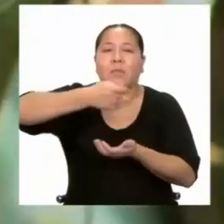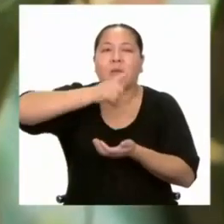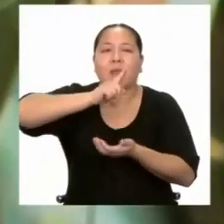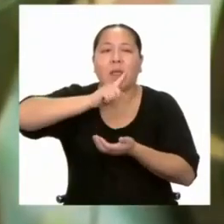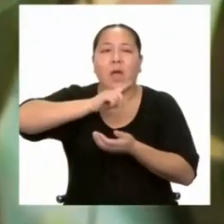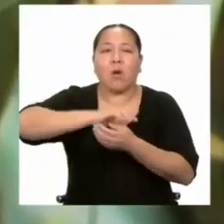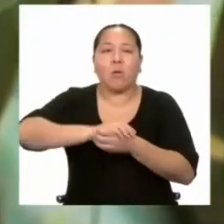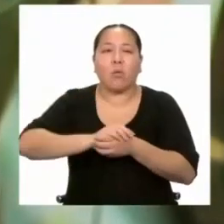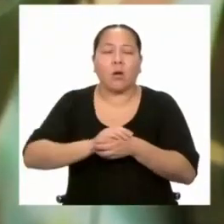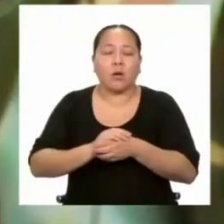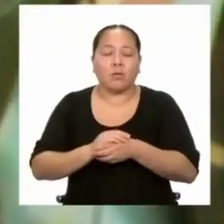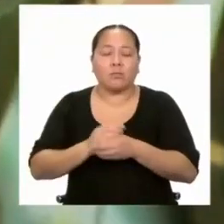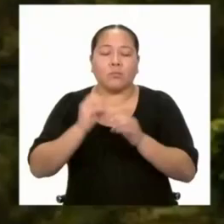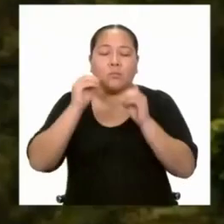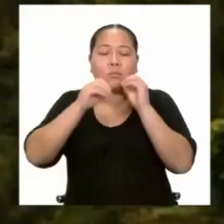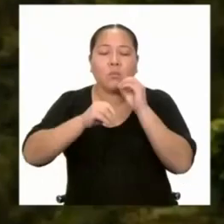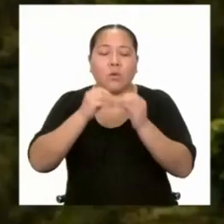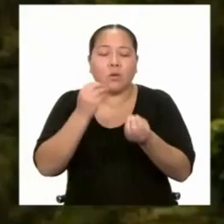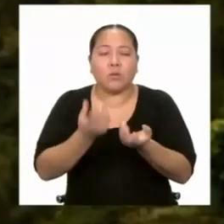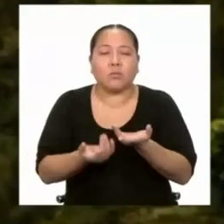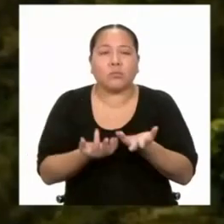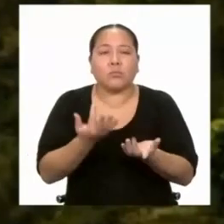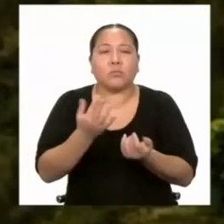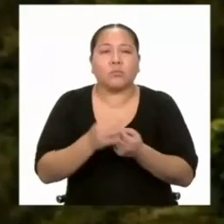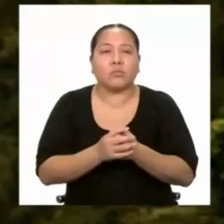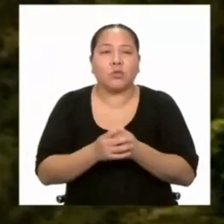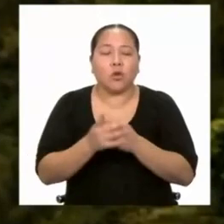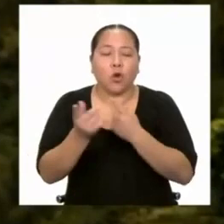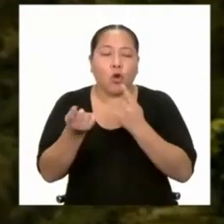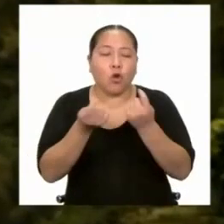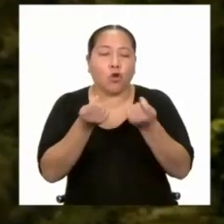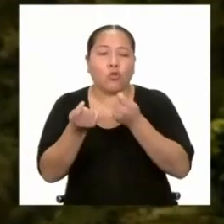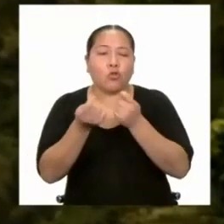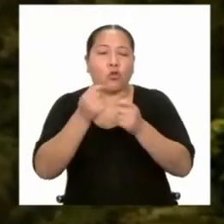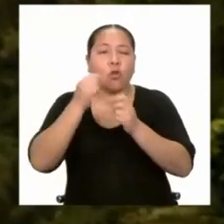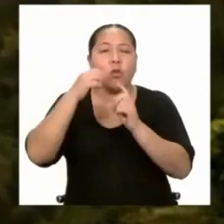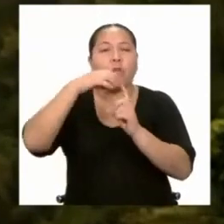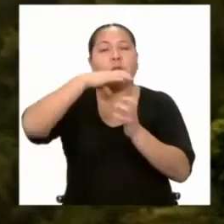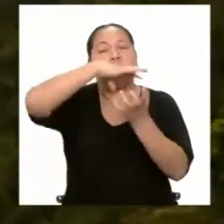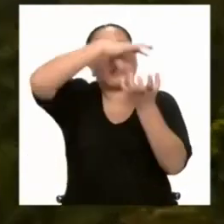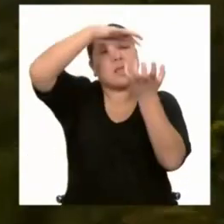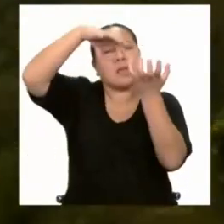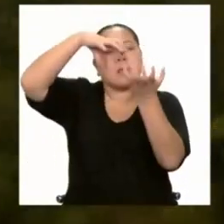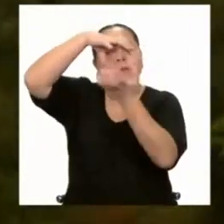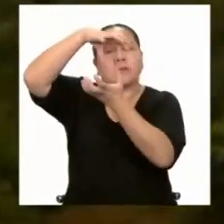polinizan cultivos, regulan el clima.